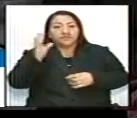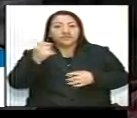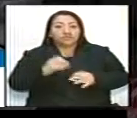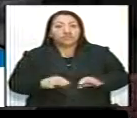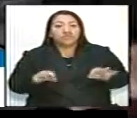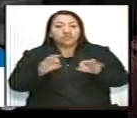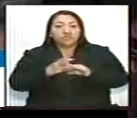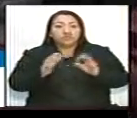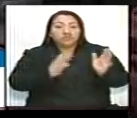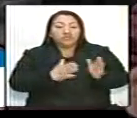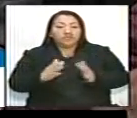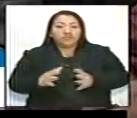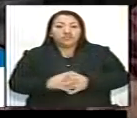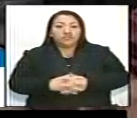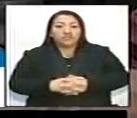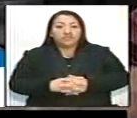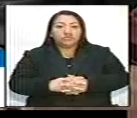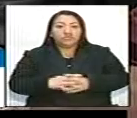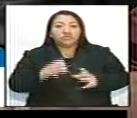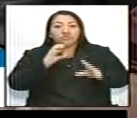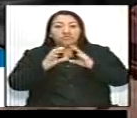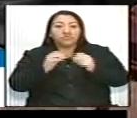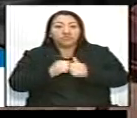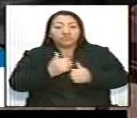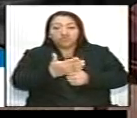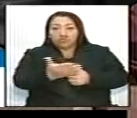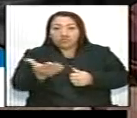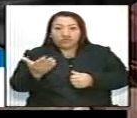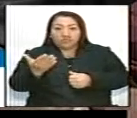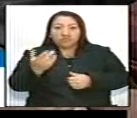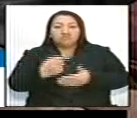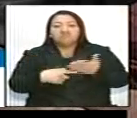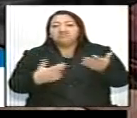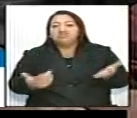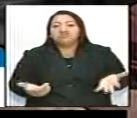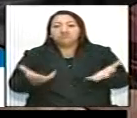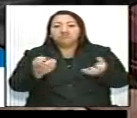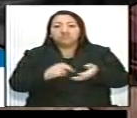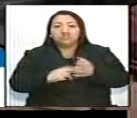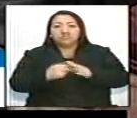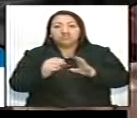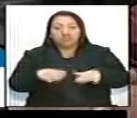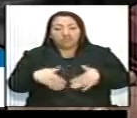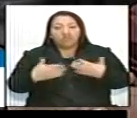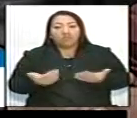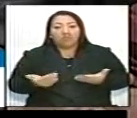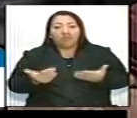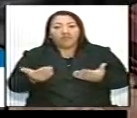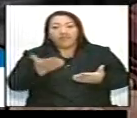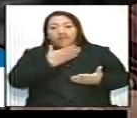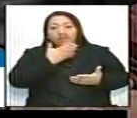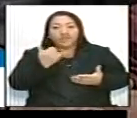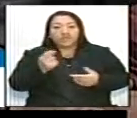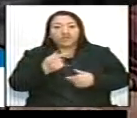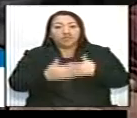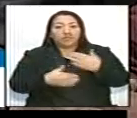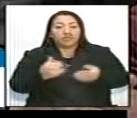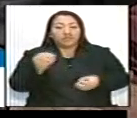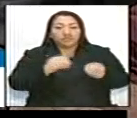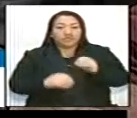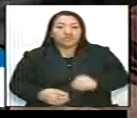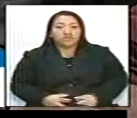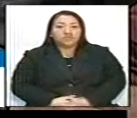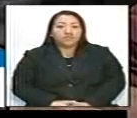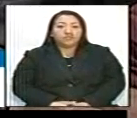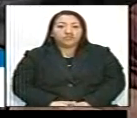conveniente planteárselos, conversarlo con ustedes, con el único objetivo de que efectivamente se pudiera mejorar estos procesos de